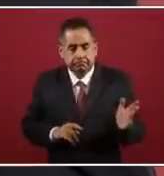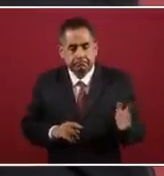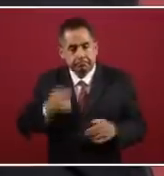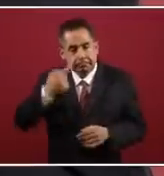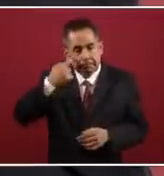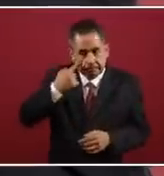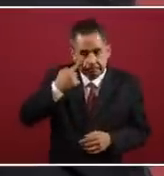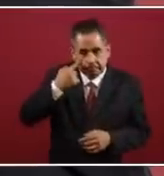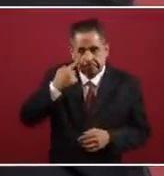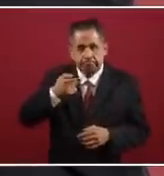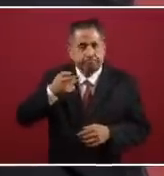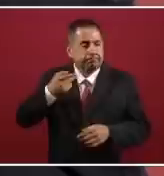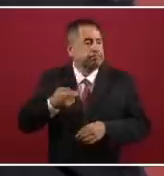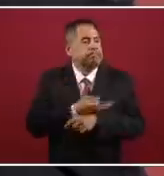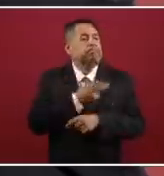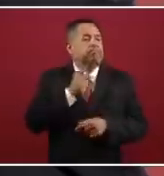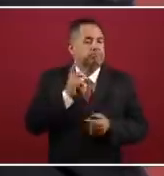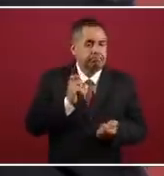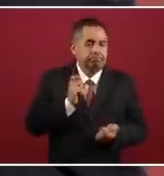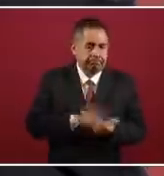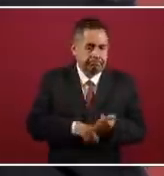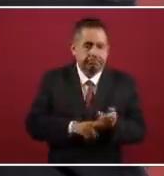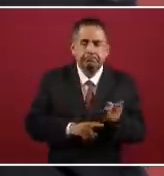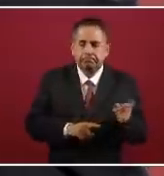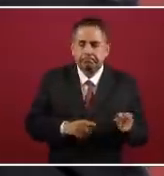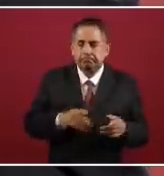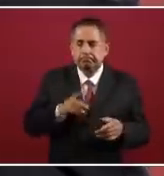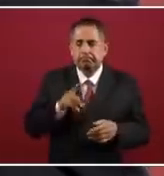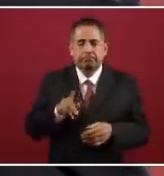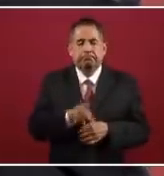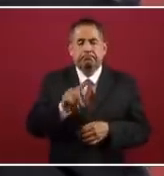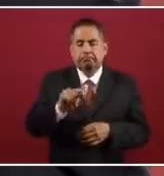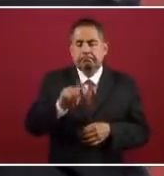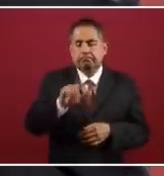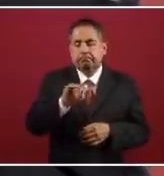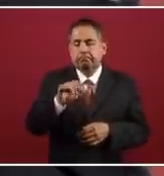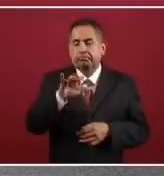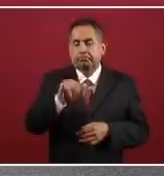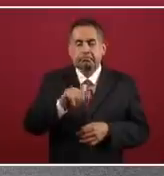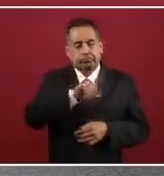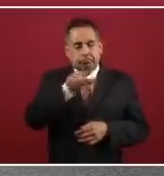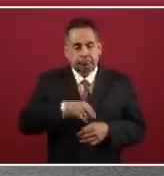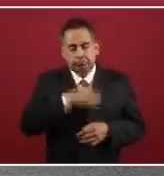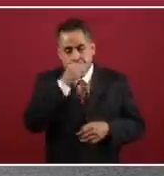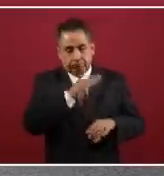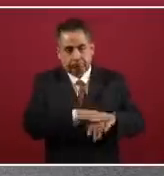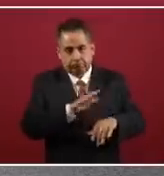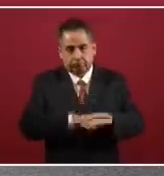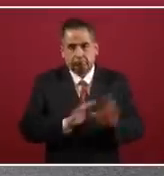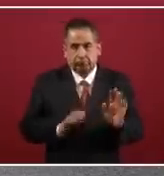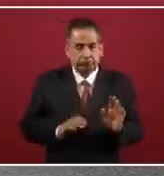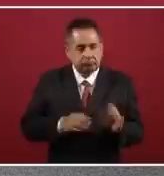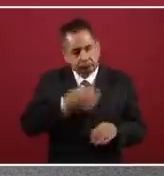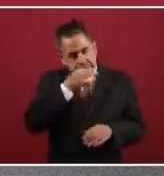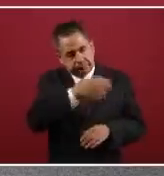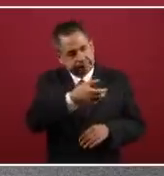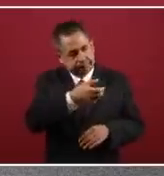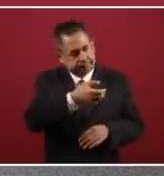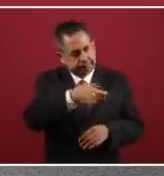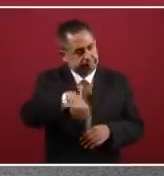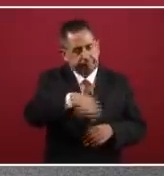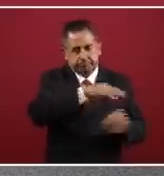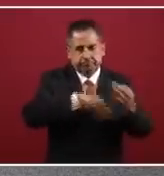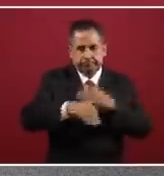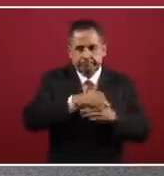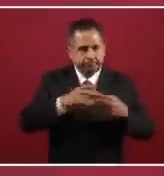constatar qué está pasando ahí en Tlaxiaco. Les mando a Tlaxiaco, pues a